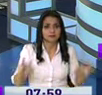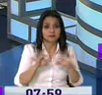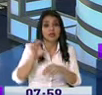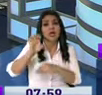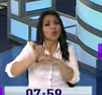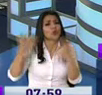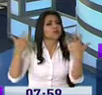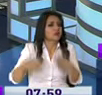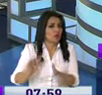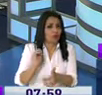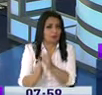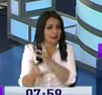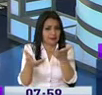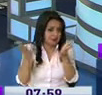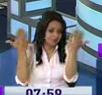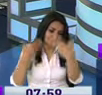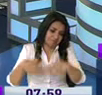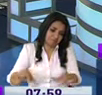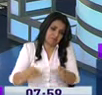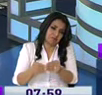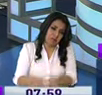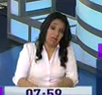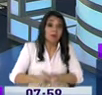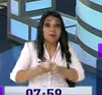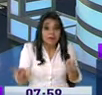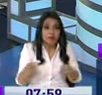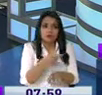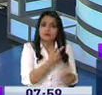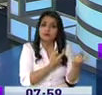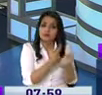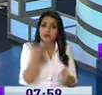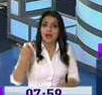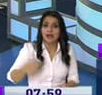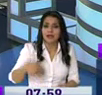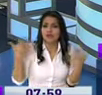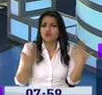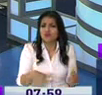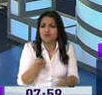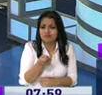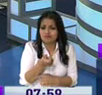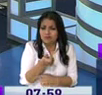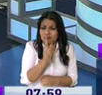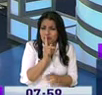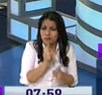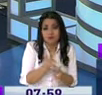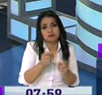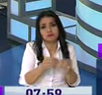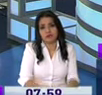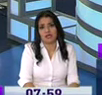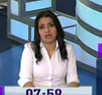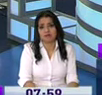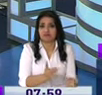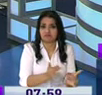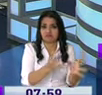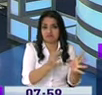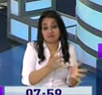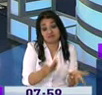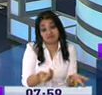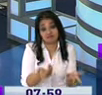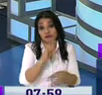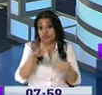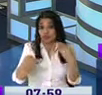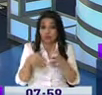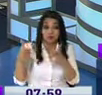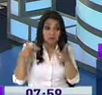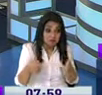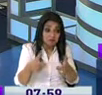fuera. Lastimosamente, pero la selección argentina está dando muchísimo de qué hablar. Todos los ojos del mundo están sobre Ecuador, sobre